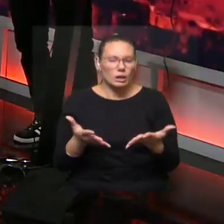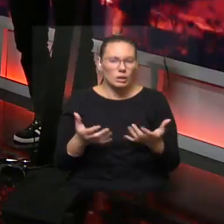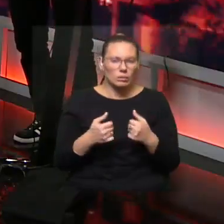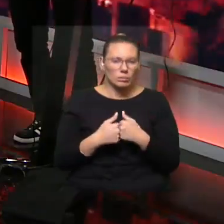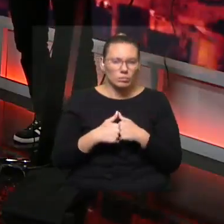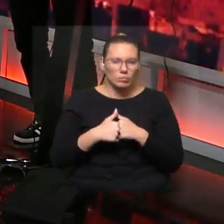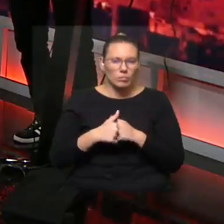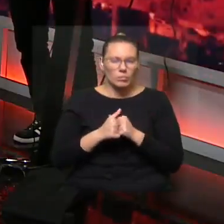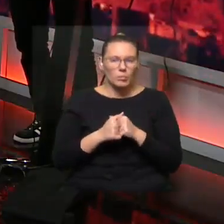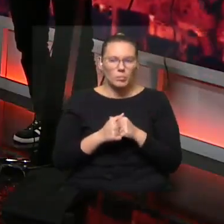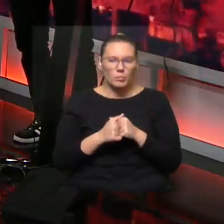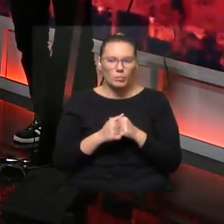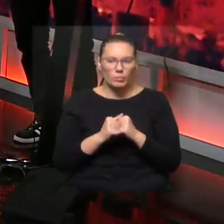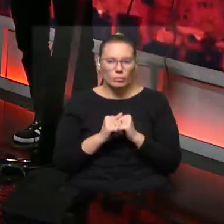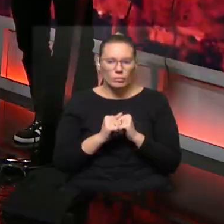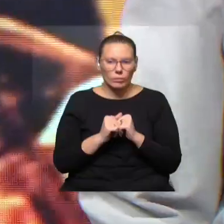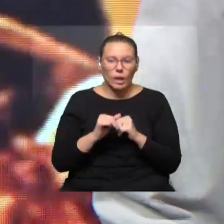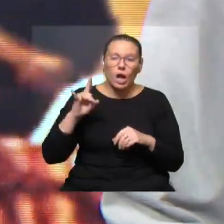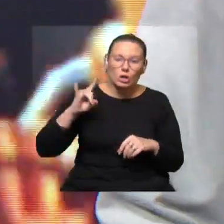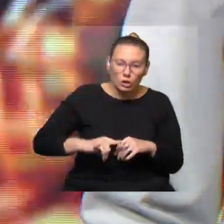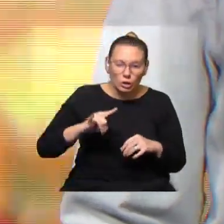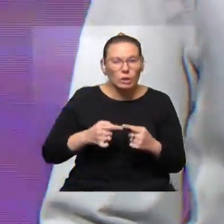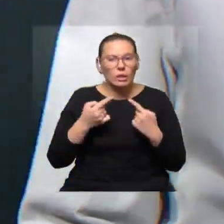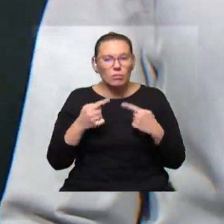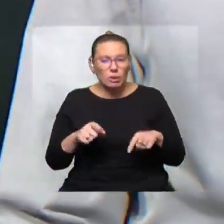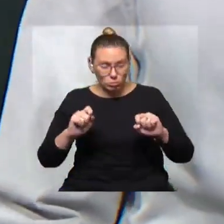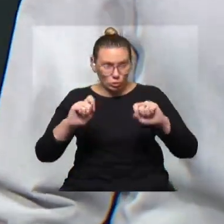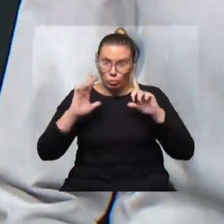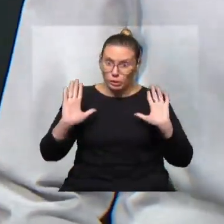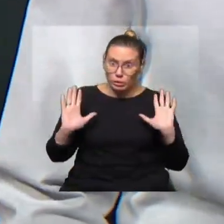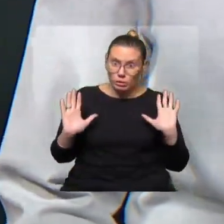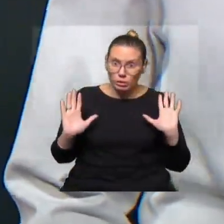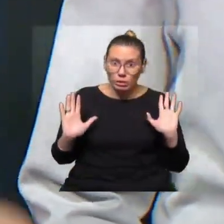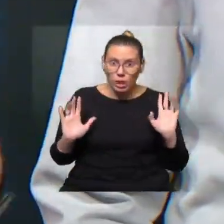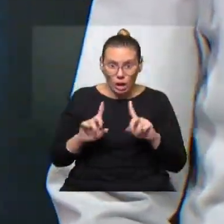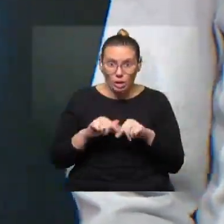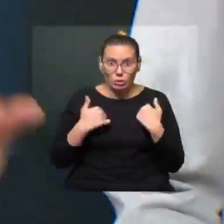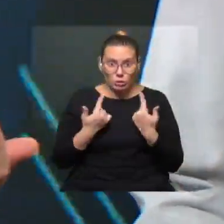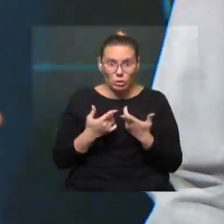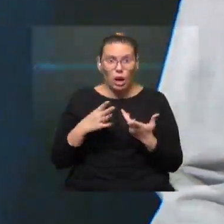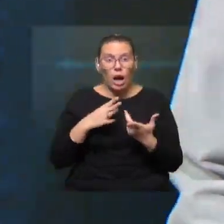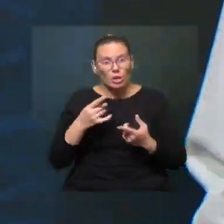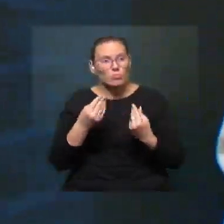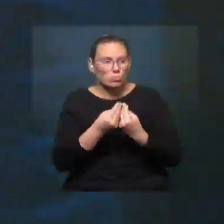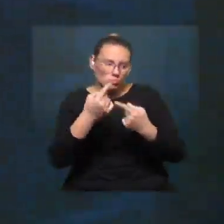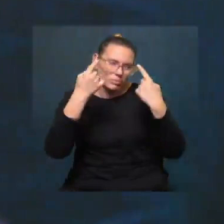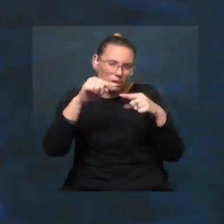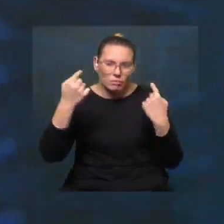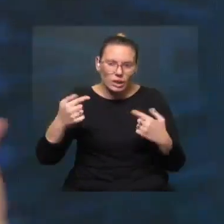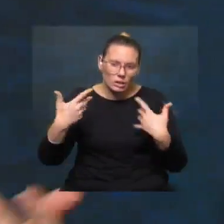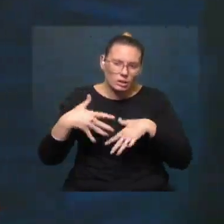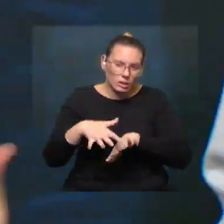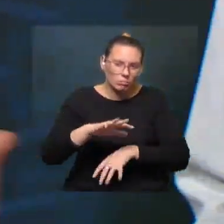Mirá no el tema del rock alternativo como que nos sorprendió a nosotros hay de todo un poco